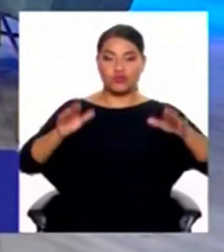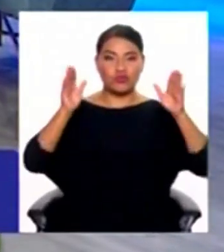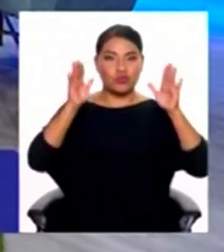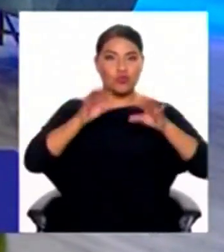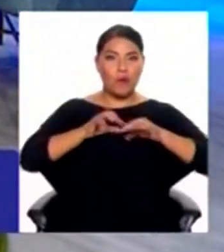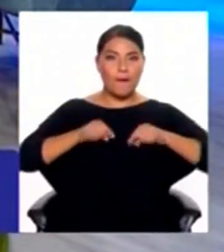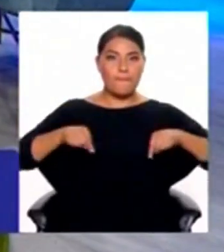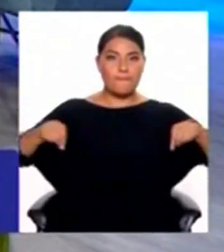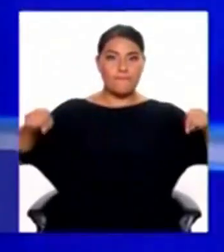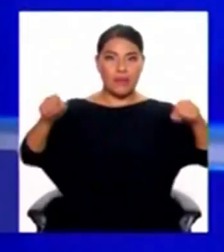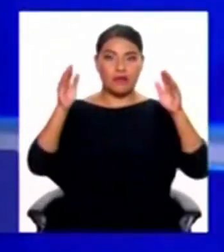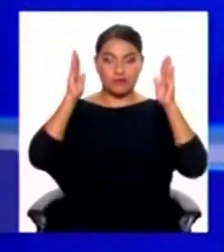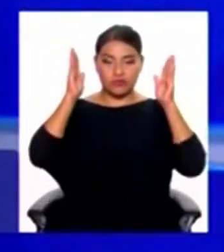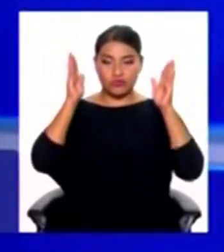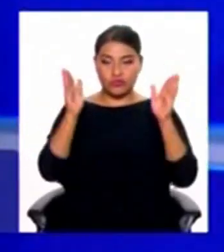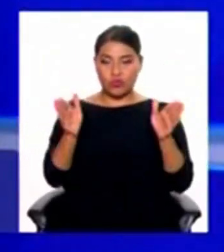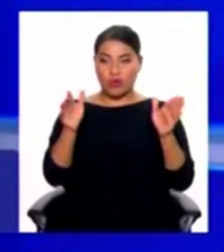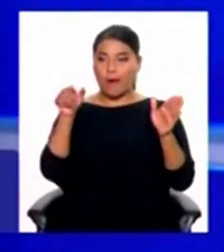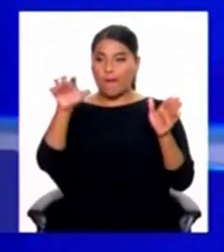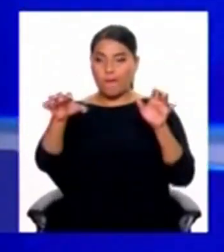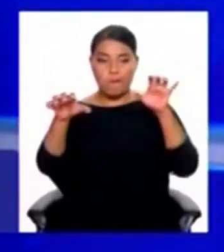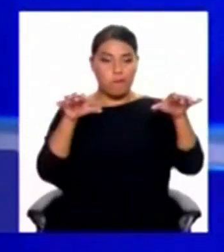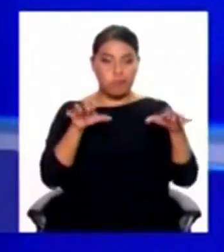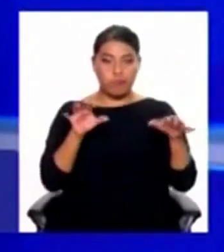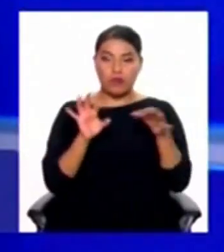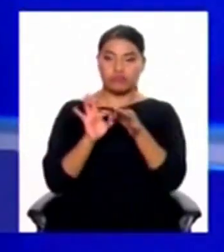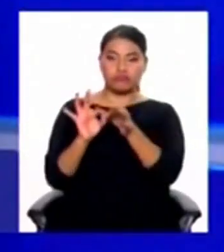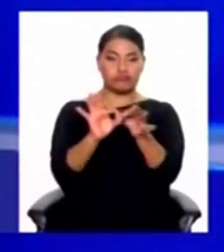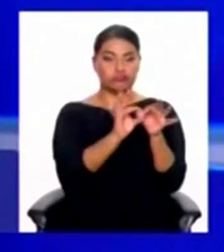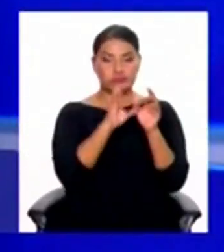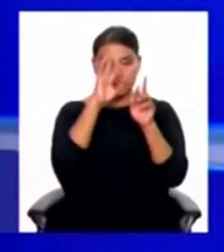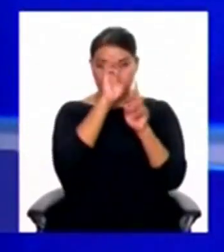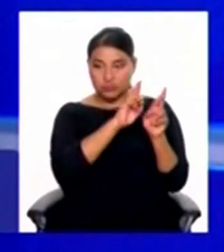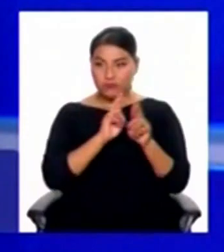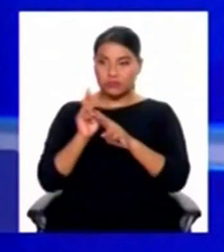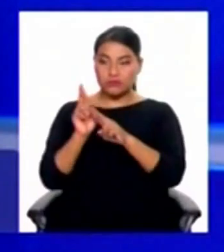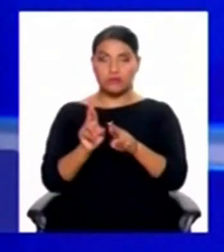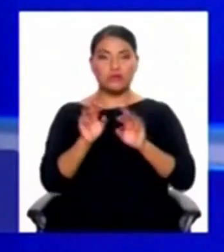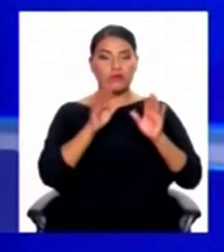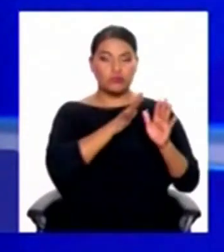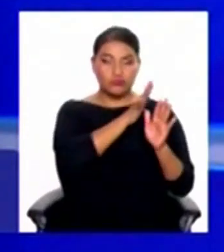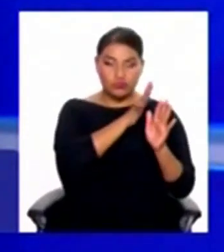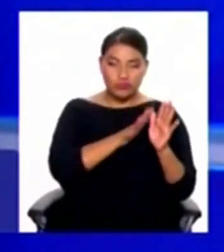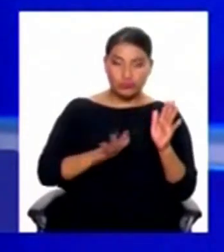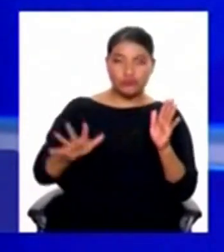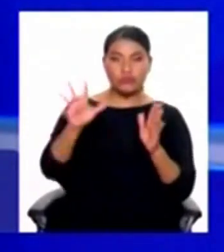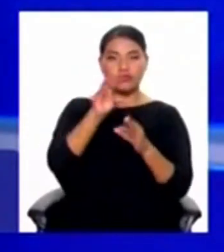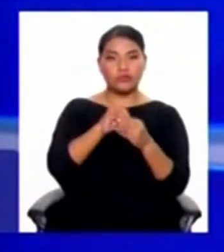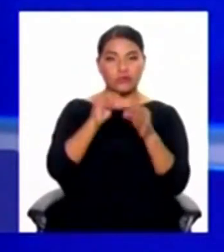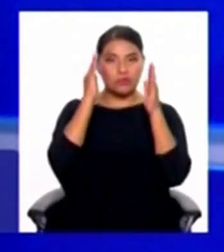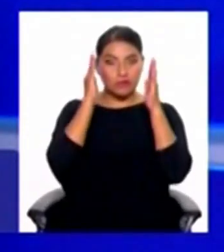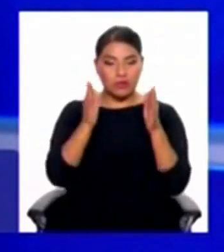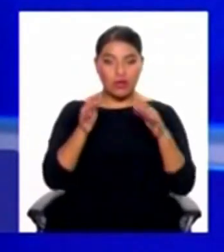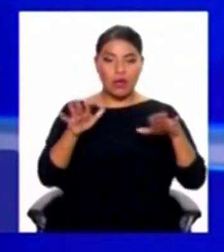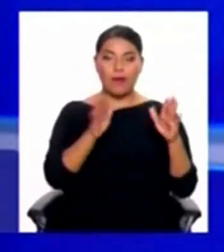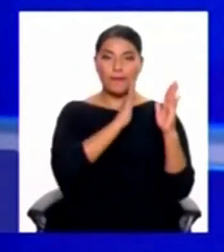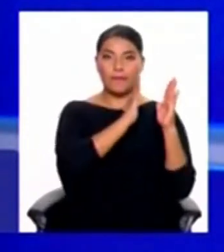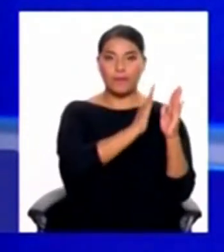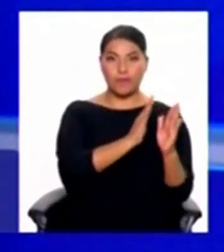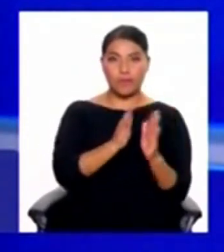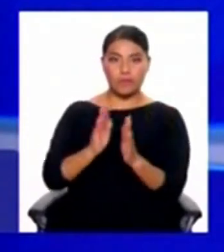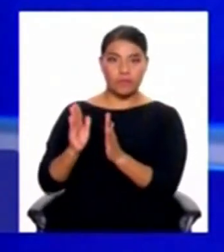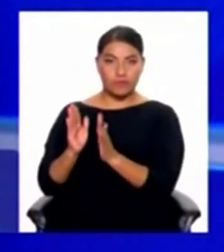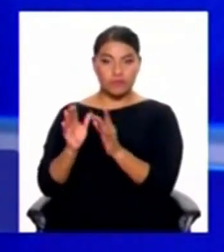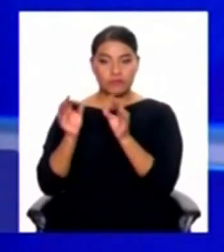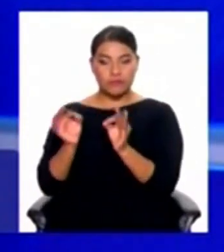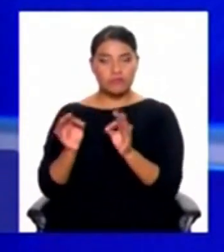rol del ordenamiento territorial es poder tener esa mirada transversal, integral, que ayuda a ordenar estos instrumentos, estas